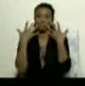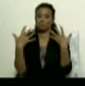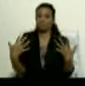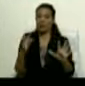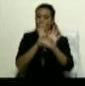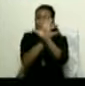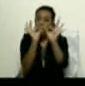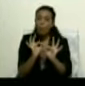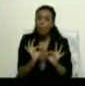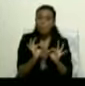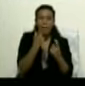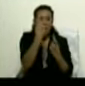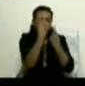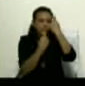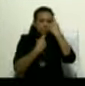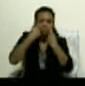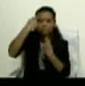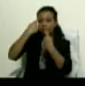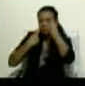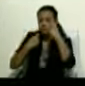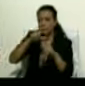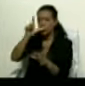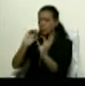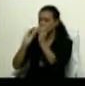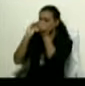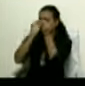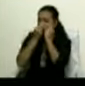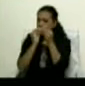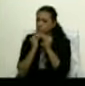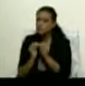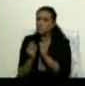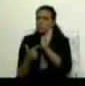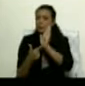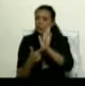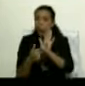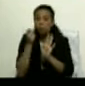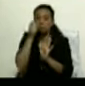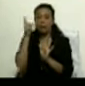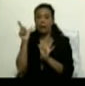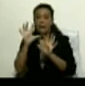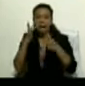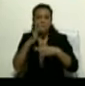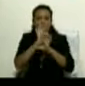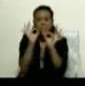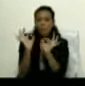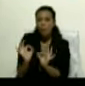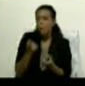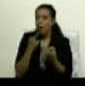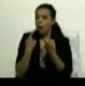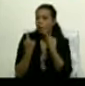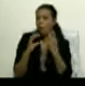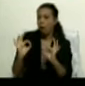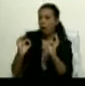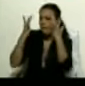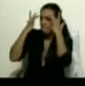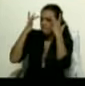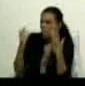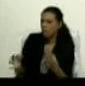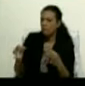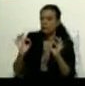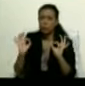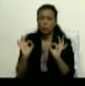formas de expresión que han presentado las participantes, que de verdad nos sorprenden cada día más porque se especializan más, tienen